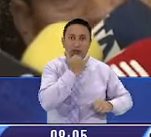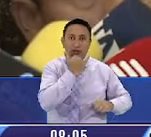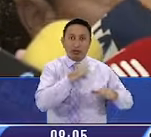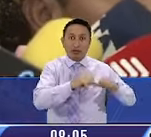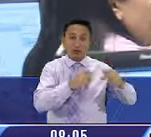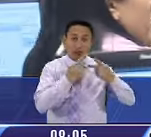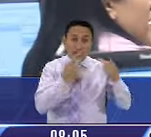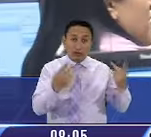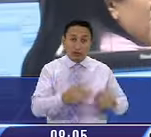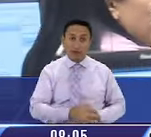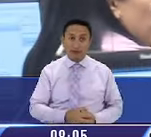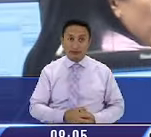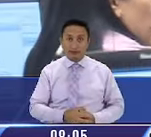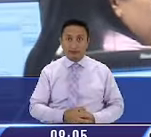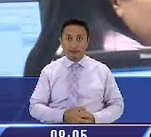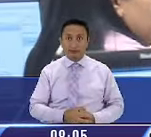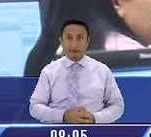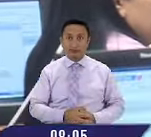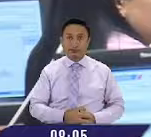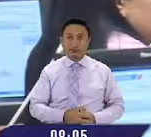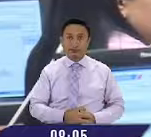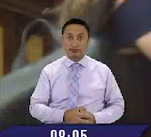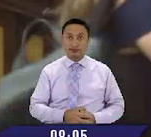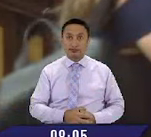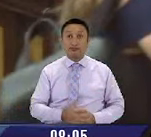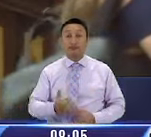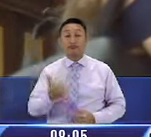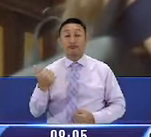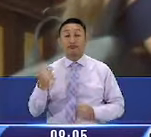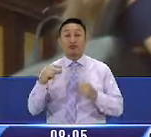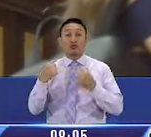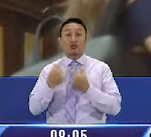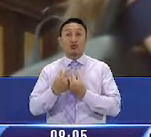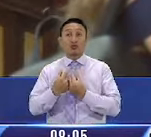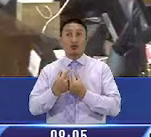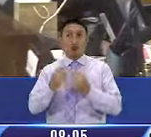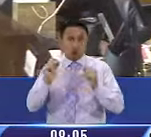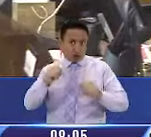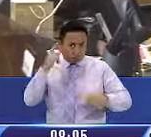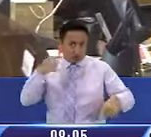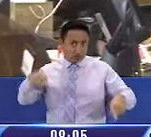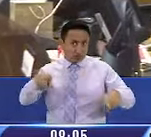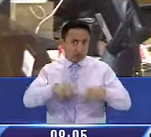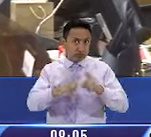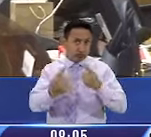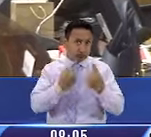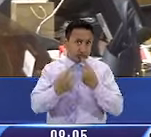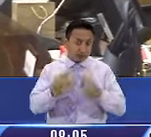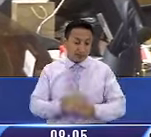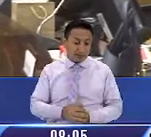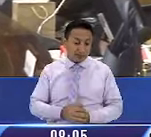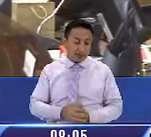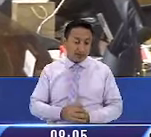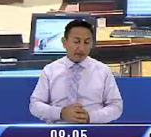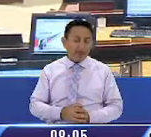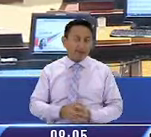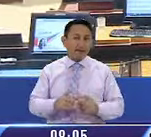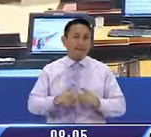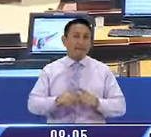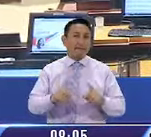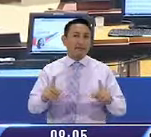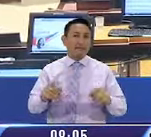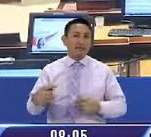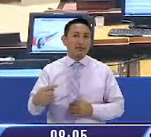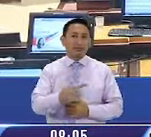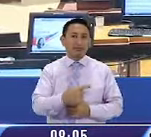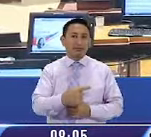administración pública. Ninguna de las bancadas descarta entablar diálogos. Sin embargo, las condiciones parecen sobrepasar